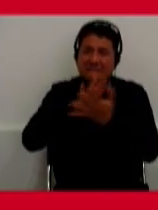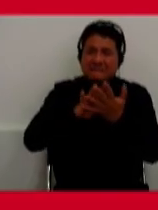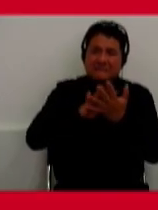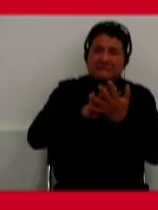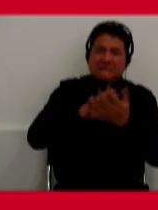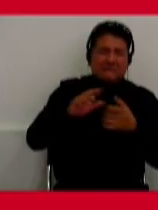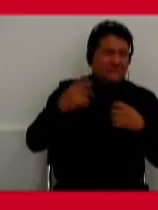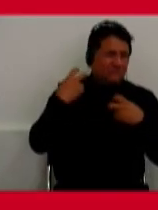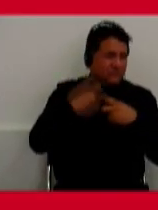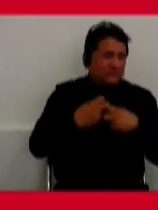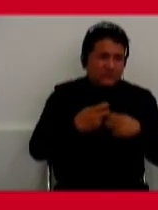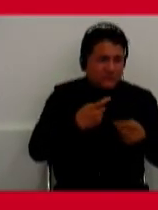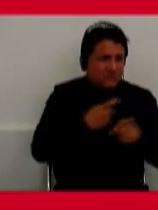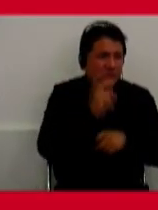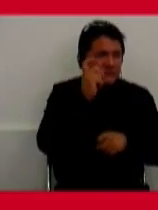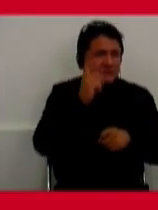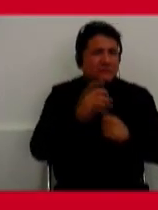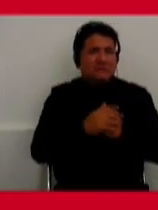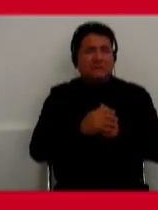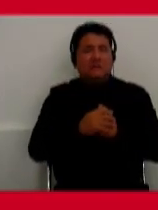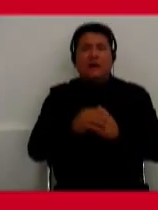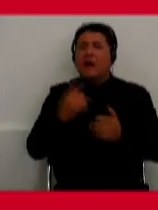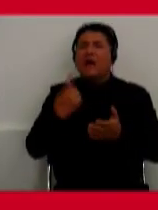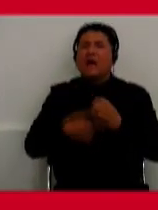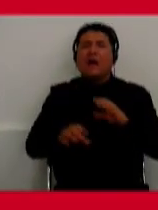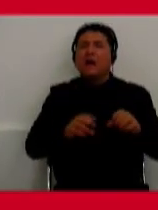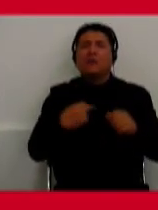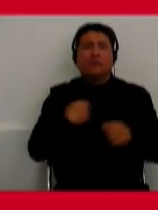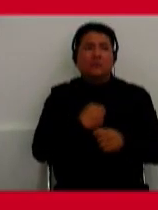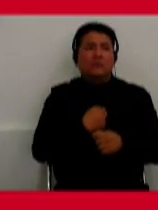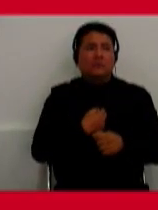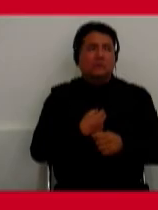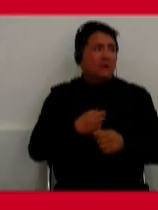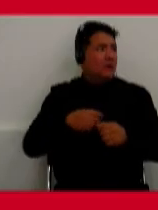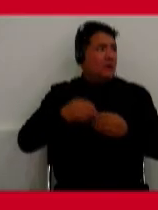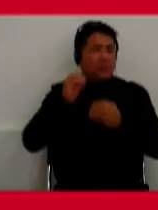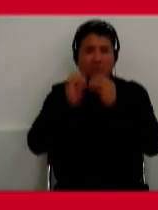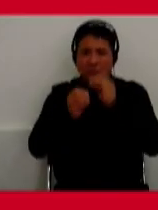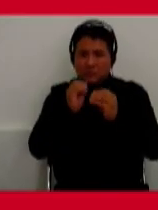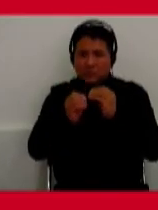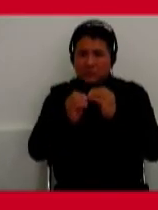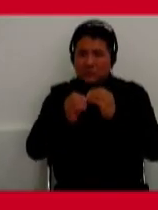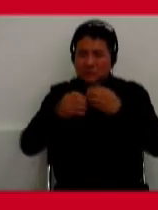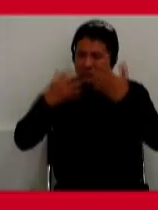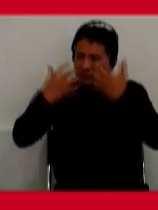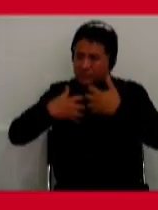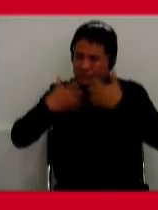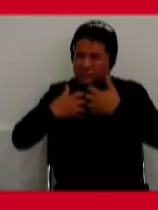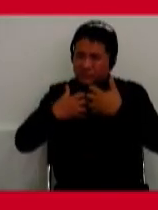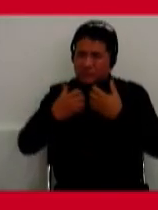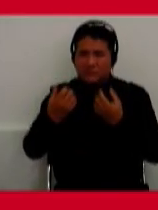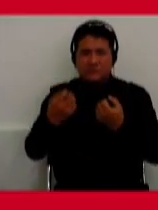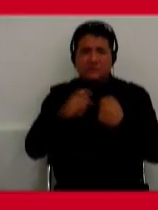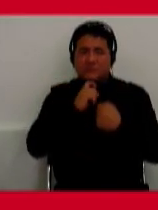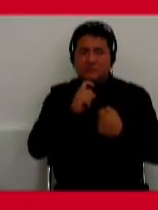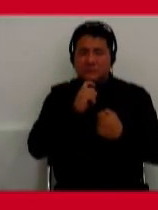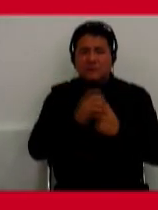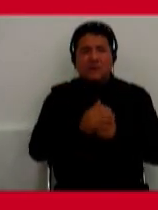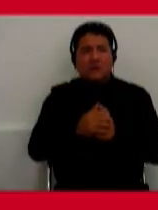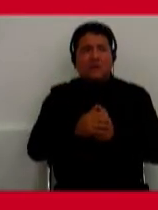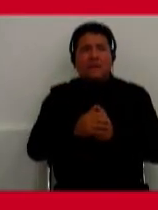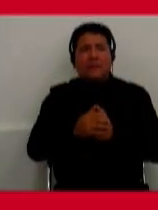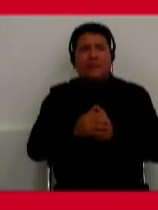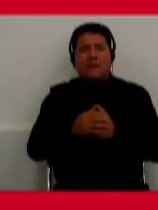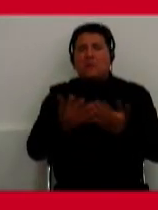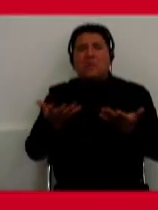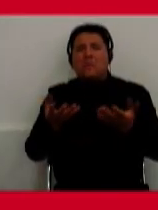el tratamiento mina a la recuperación metalúrgica, entonces ahí nosotros podemos hacer otro plan estratégico, empezar a definir estas